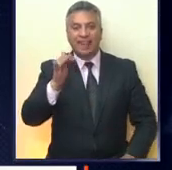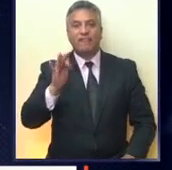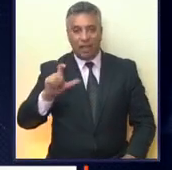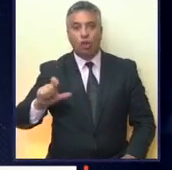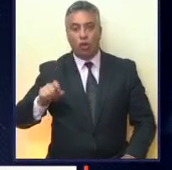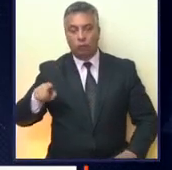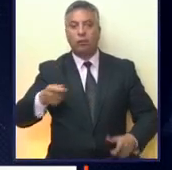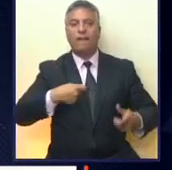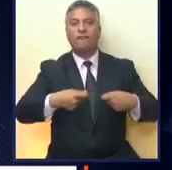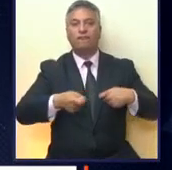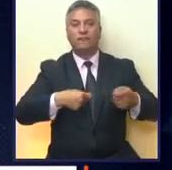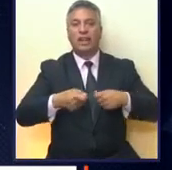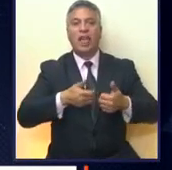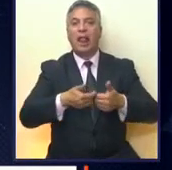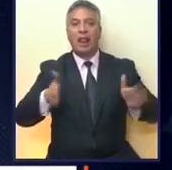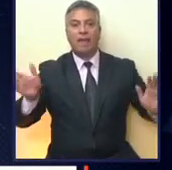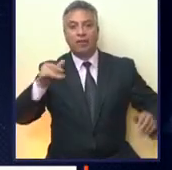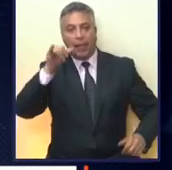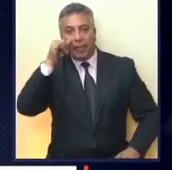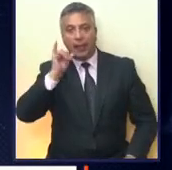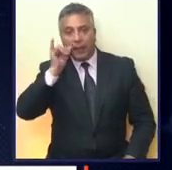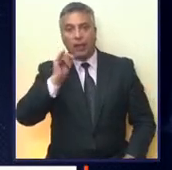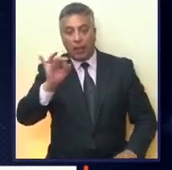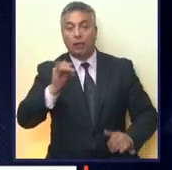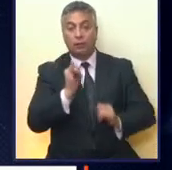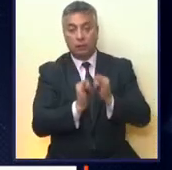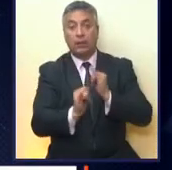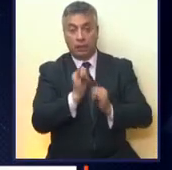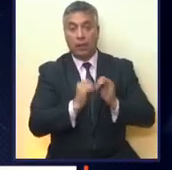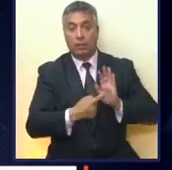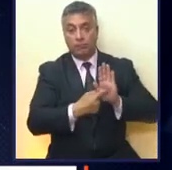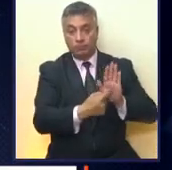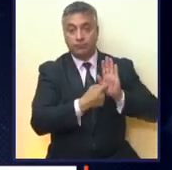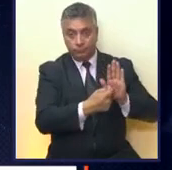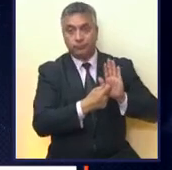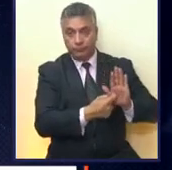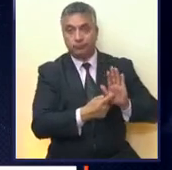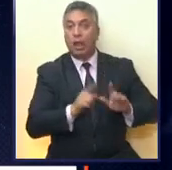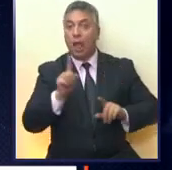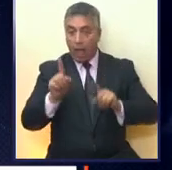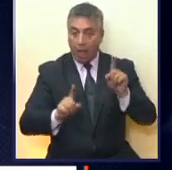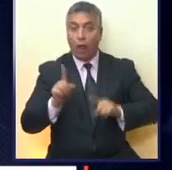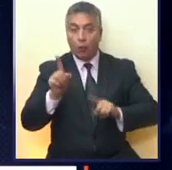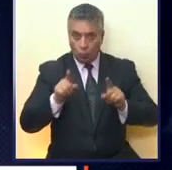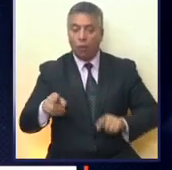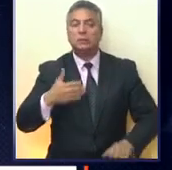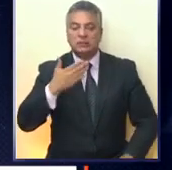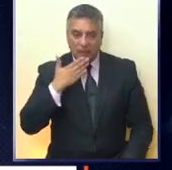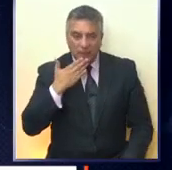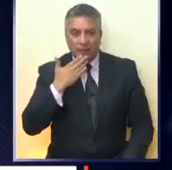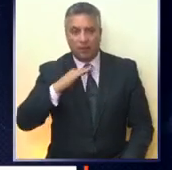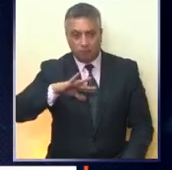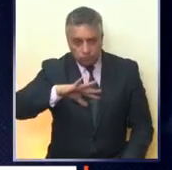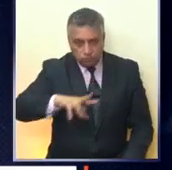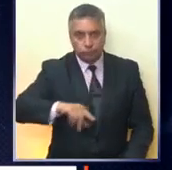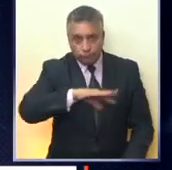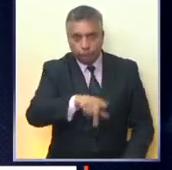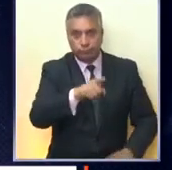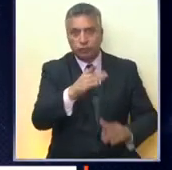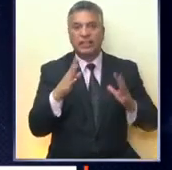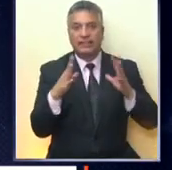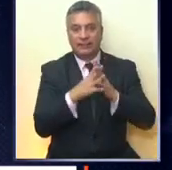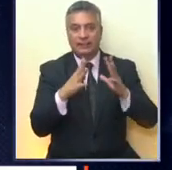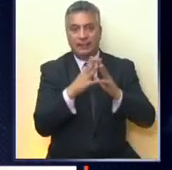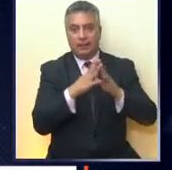una feria libre de Iquique y a través de Internet, algunos de los cuales fueron robados también desde el interior de un regimiento,